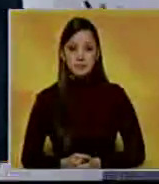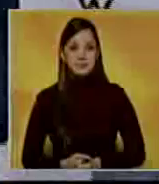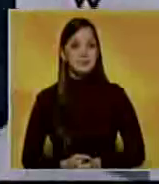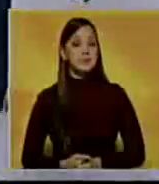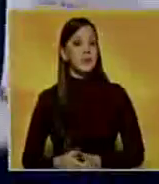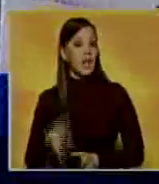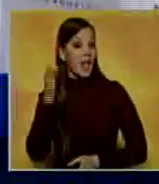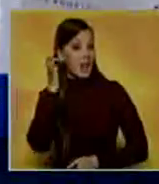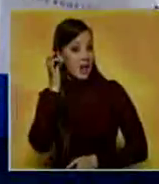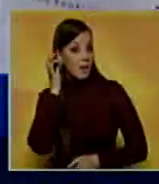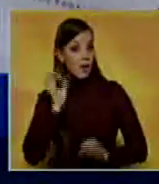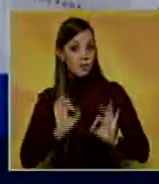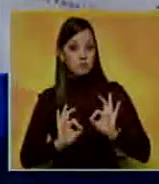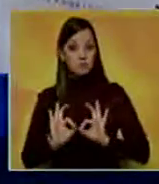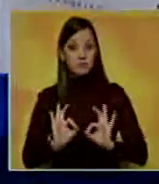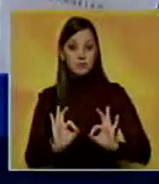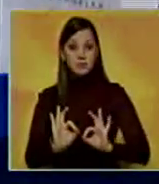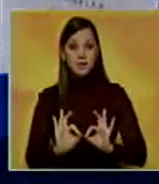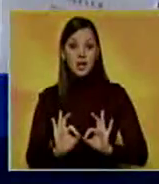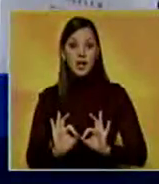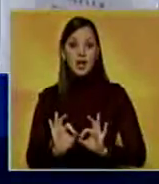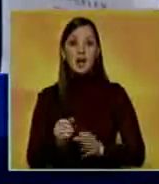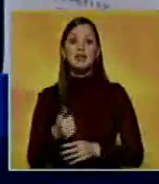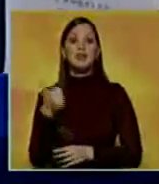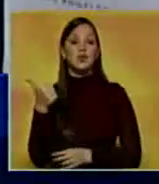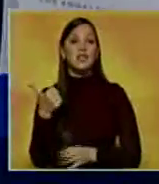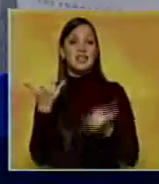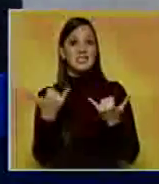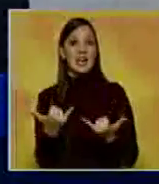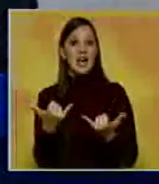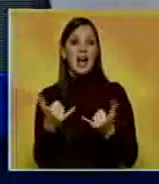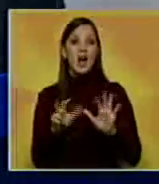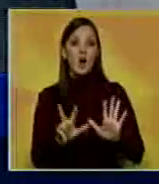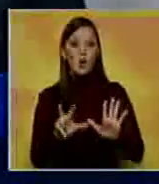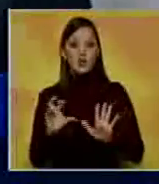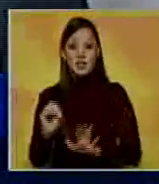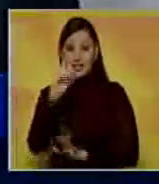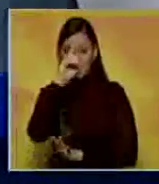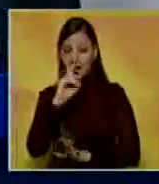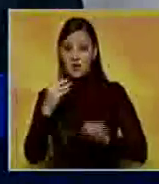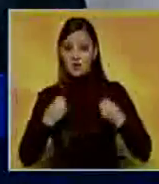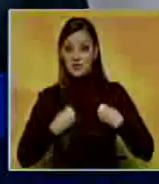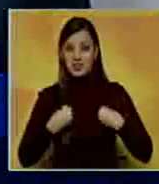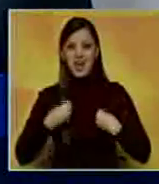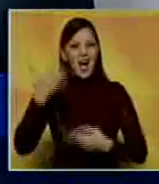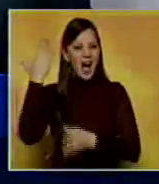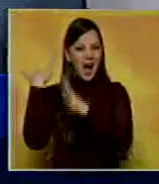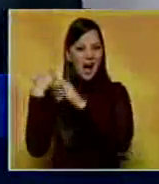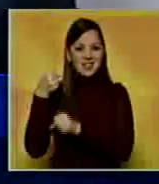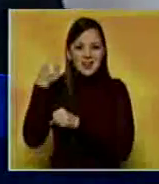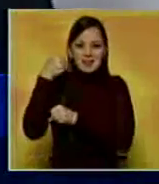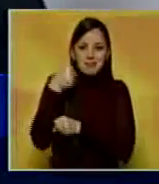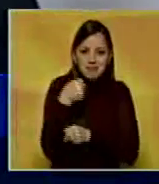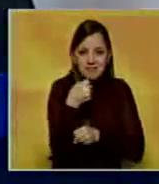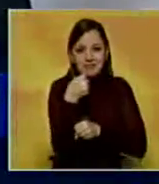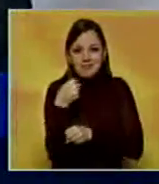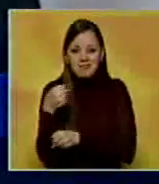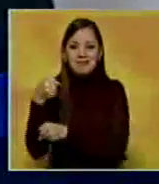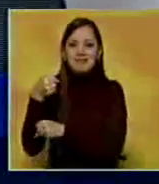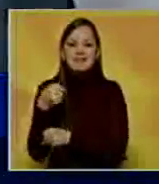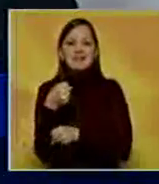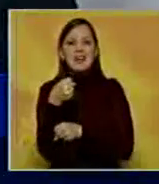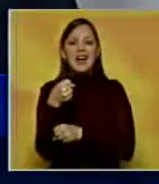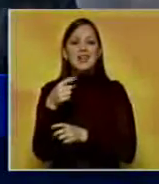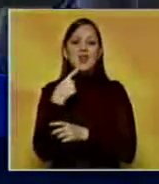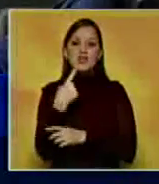Y la actriz de Mary Poppins, Julie Andrews, cumple 80 años de vida tras haber interpretado la institutriz más famosa